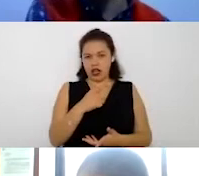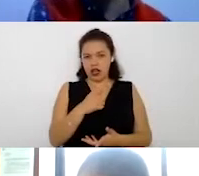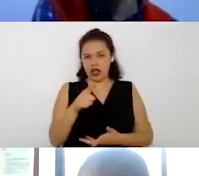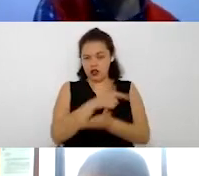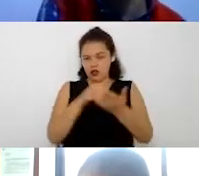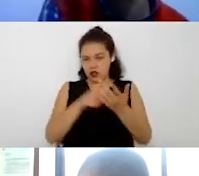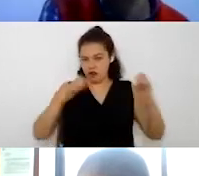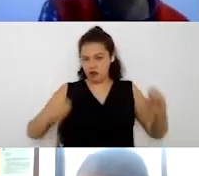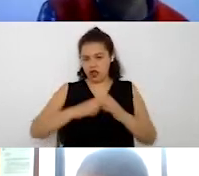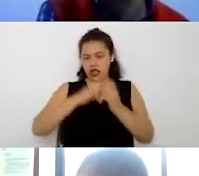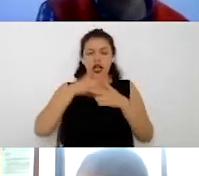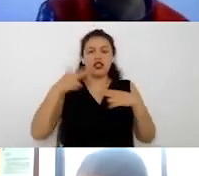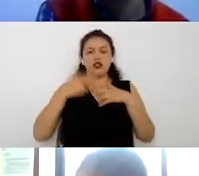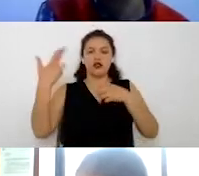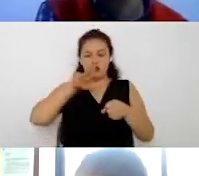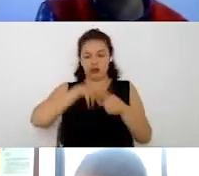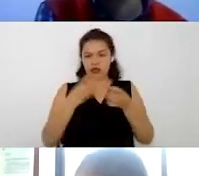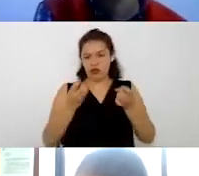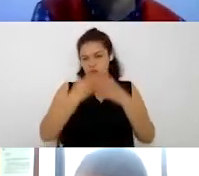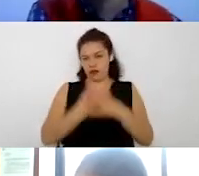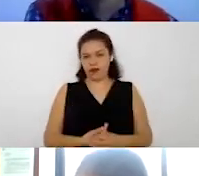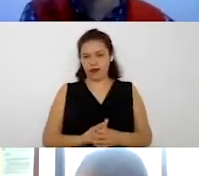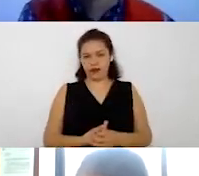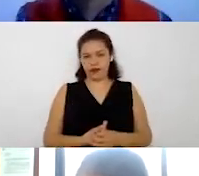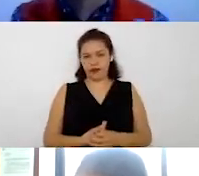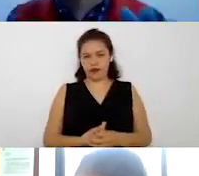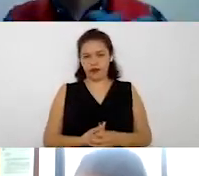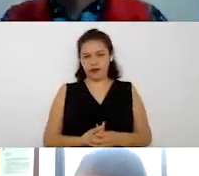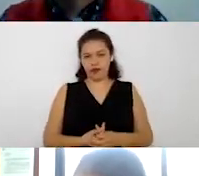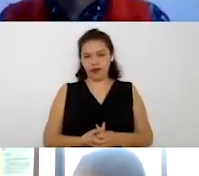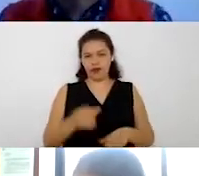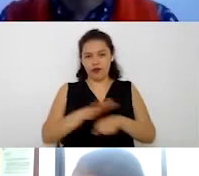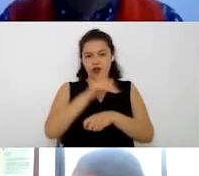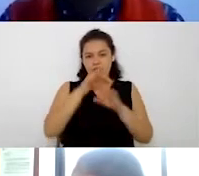a un hospital? ¿Por qué creen que sea muy importante esta parte?